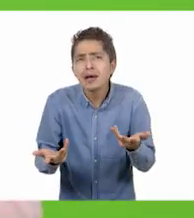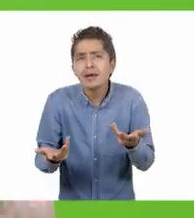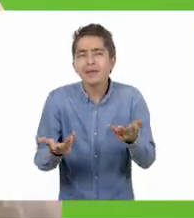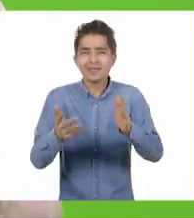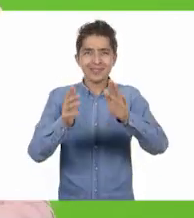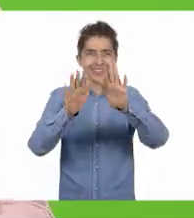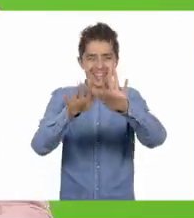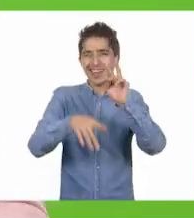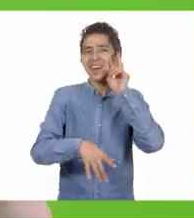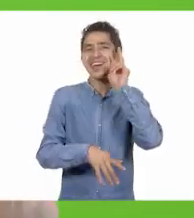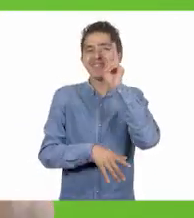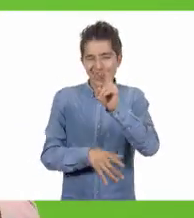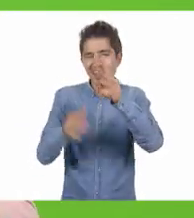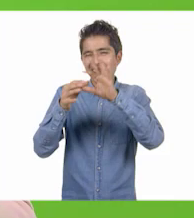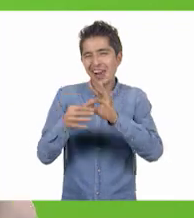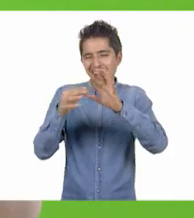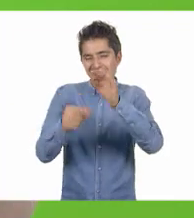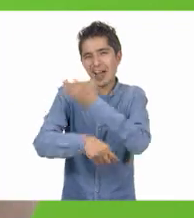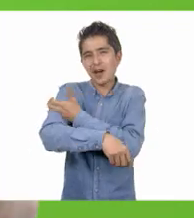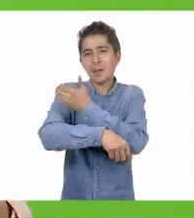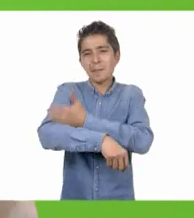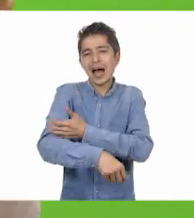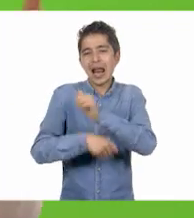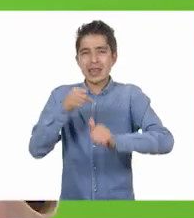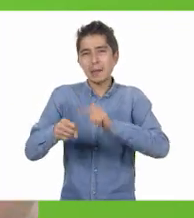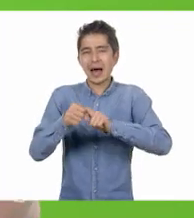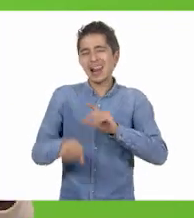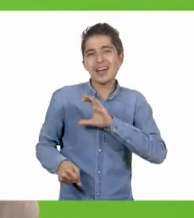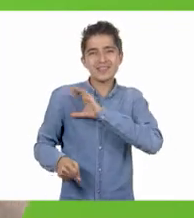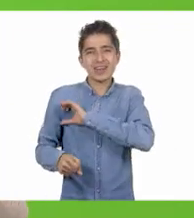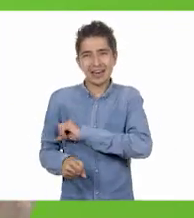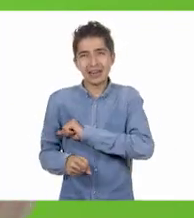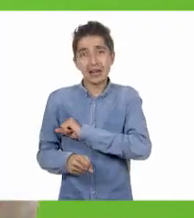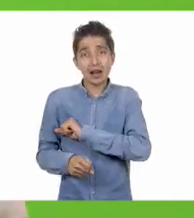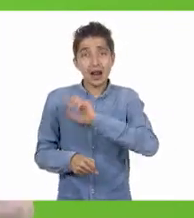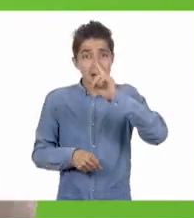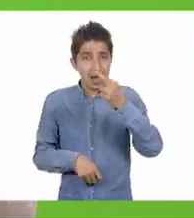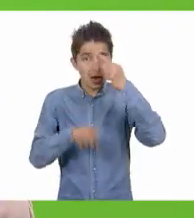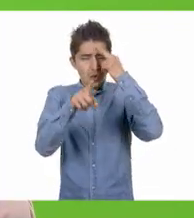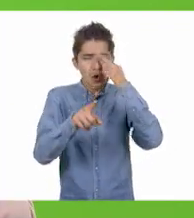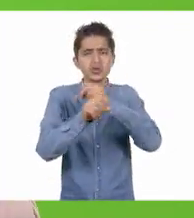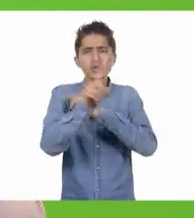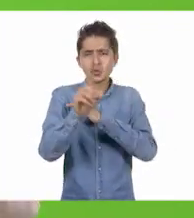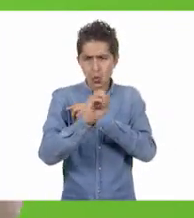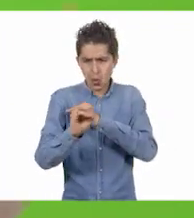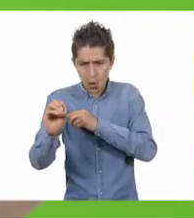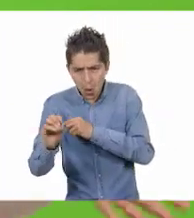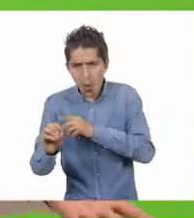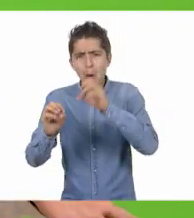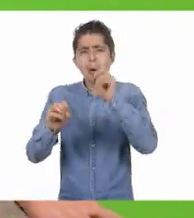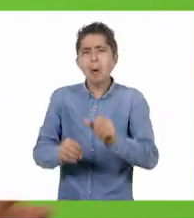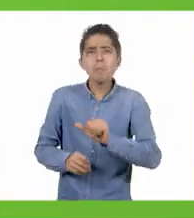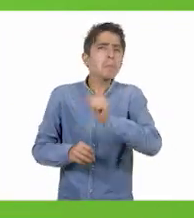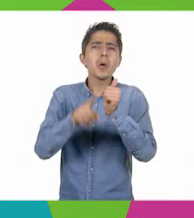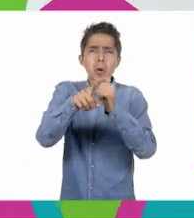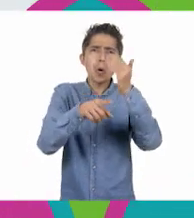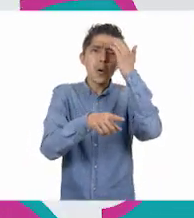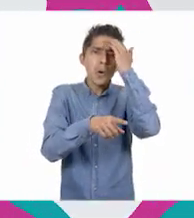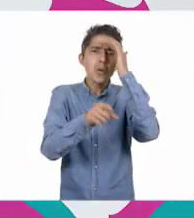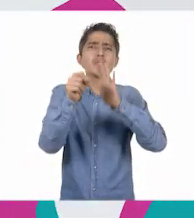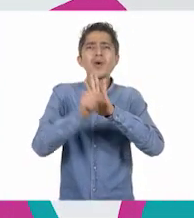Vamos a ver lo que nos comparten nuestras compañeras sobre su animal favorito. Recuerden que puede ser del zoológico o algunos otros que conozcan.